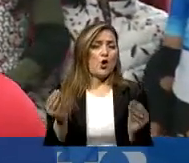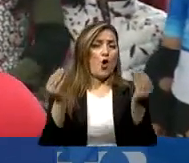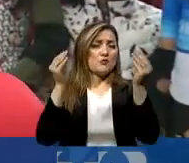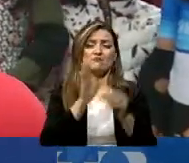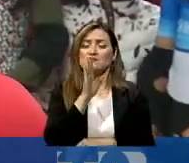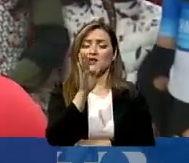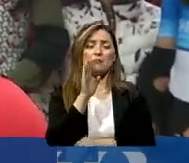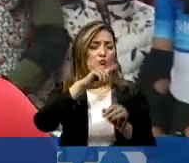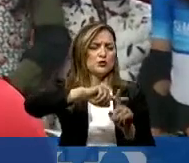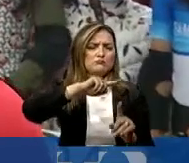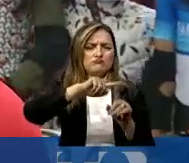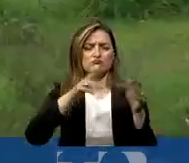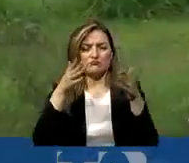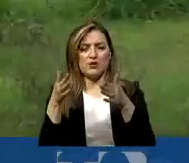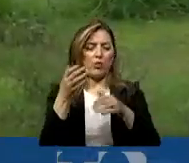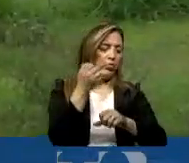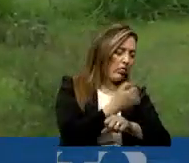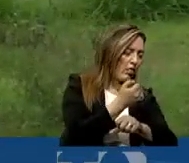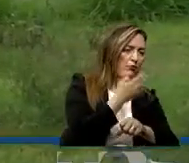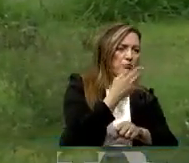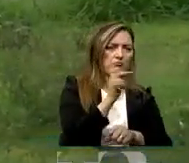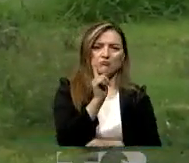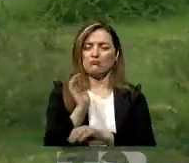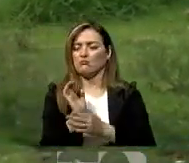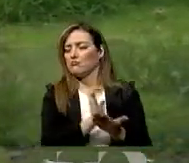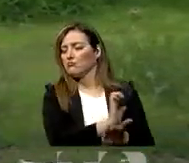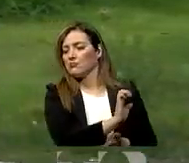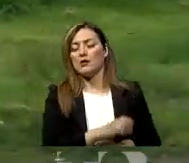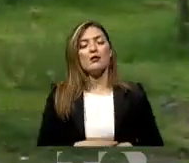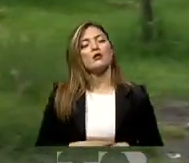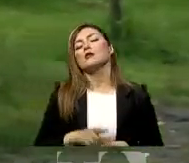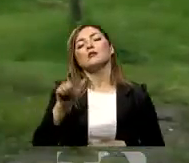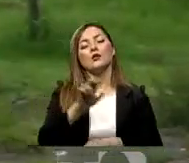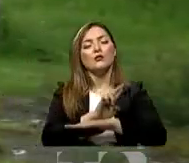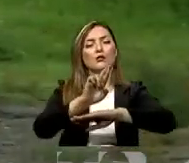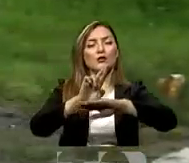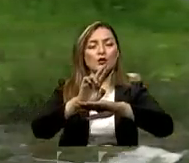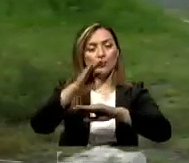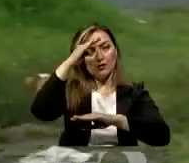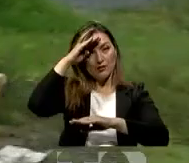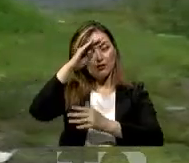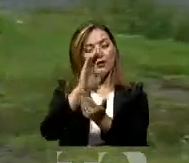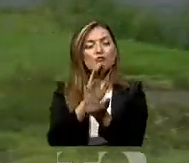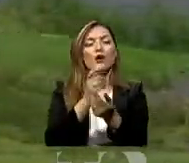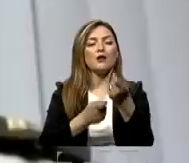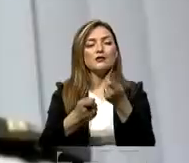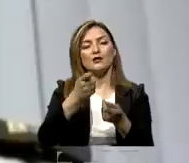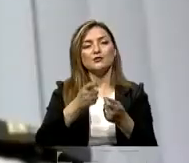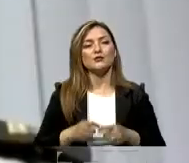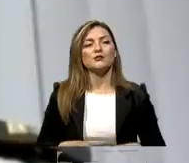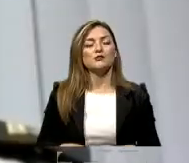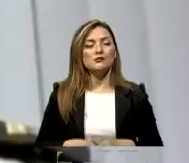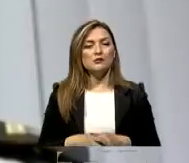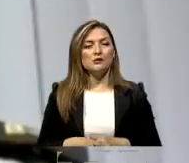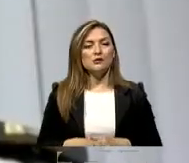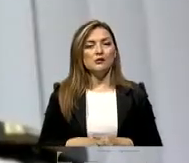estén en algo positivo y no en los vicios según renato gonzález director del isspol se trata de una negociación de permuta para